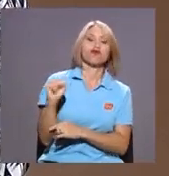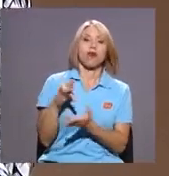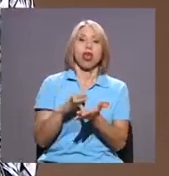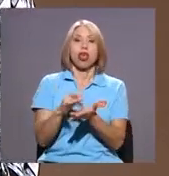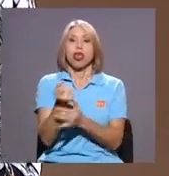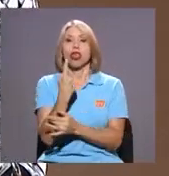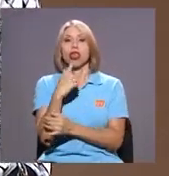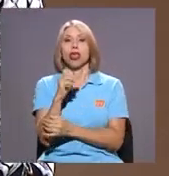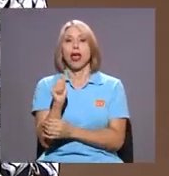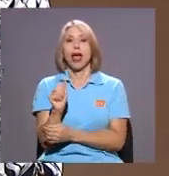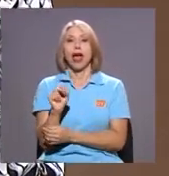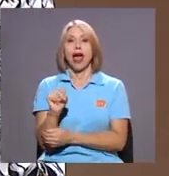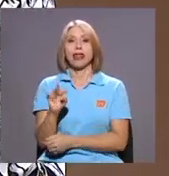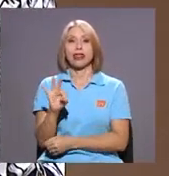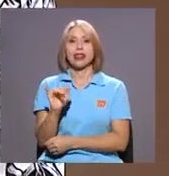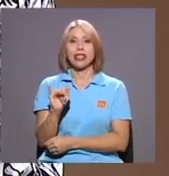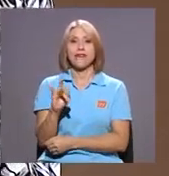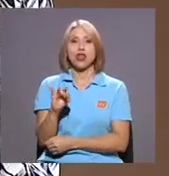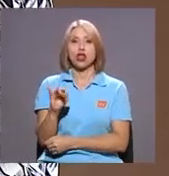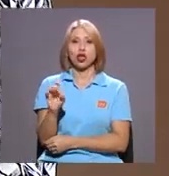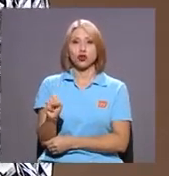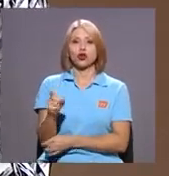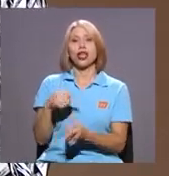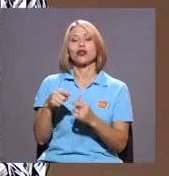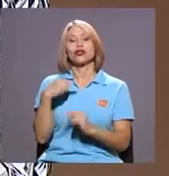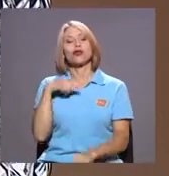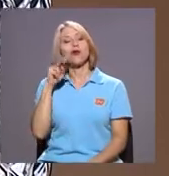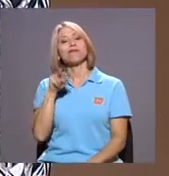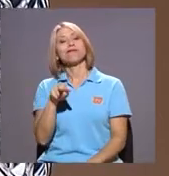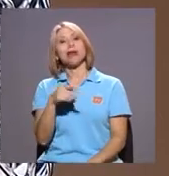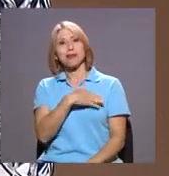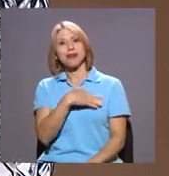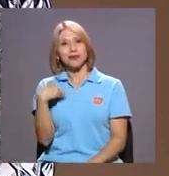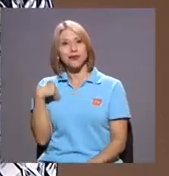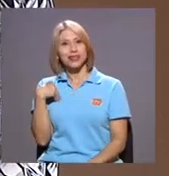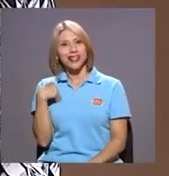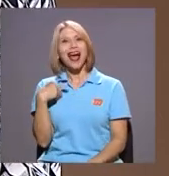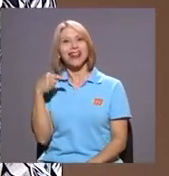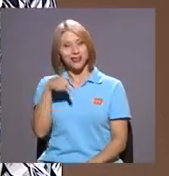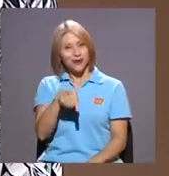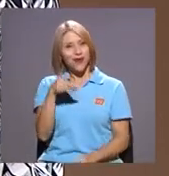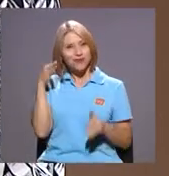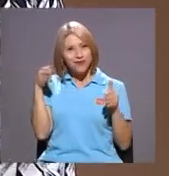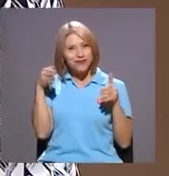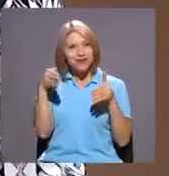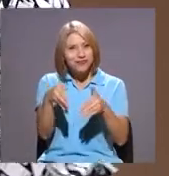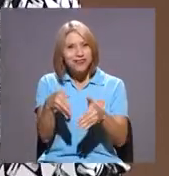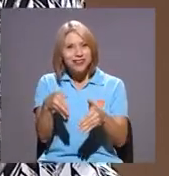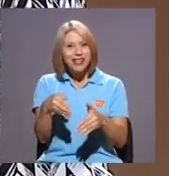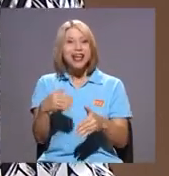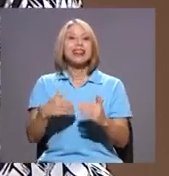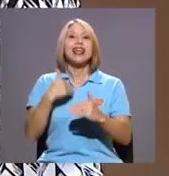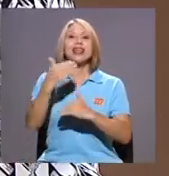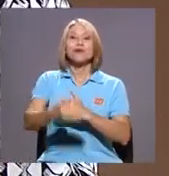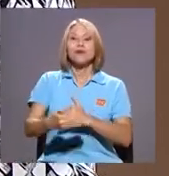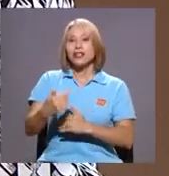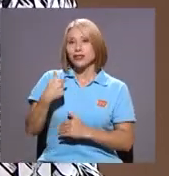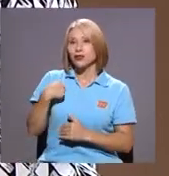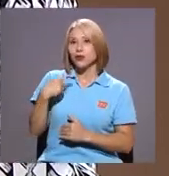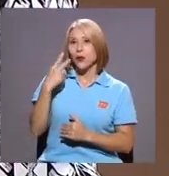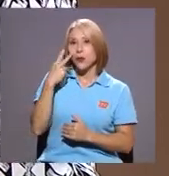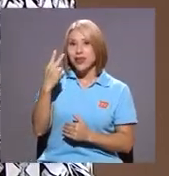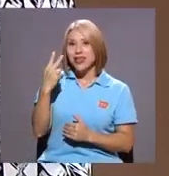dije, esto me gusta, y por ahí me fui. Y más cuando ya llegué, y yo dije, yo vi el programa y tenía un